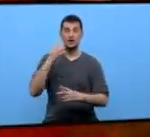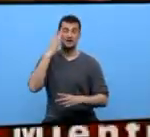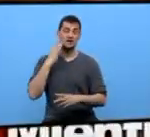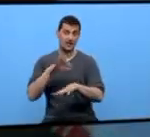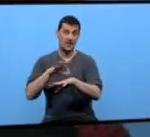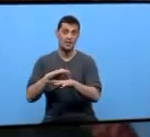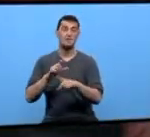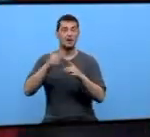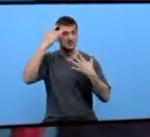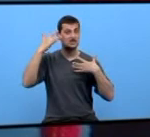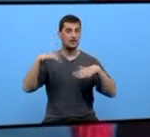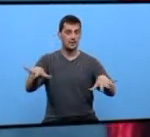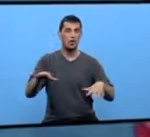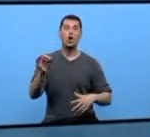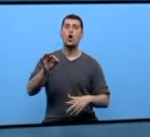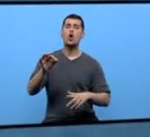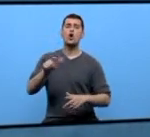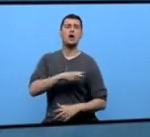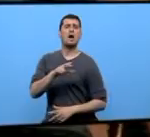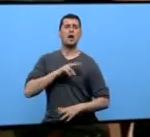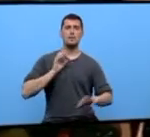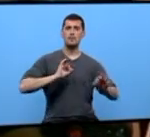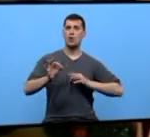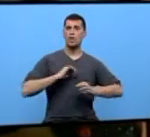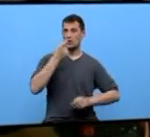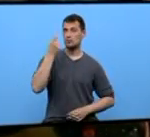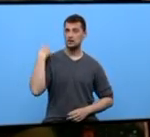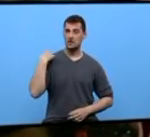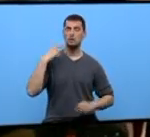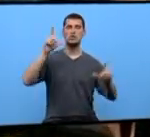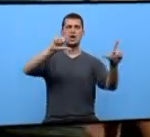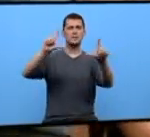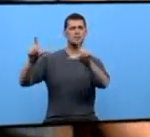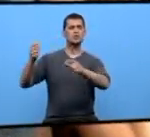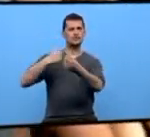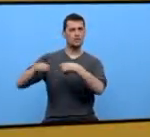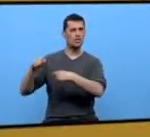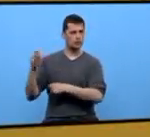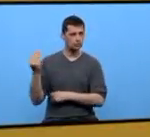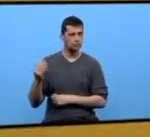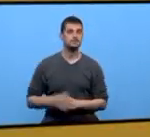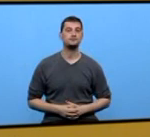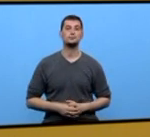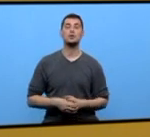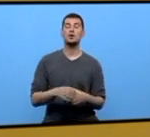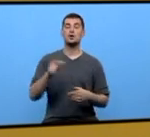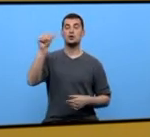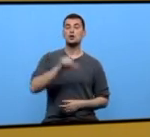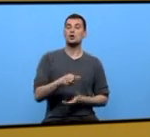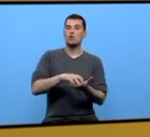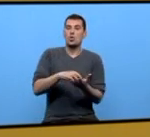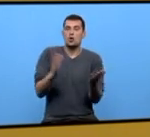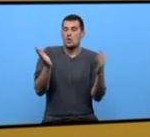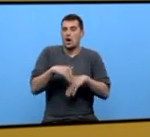de sensibilización. Ou a gala Moda do pasado ano, que foi emitida en varios canles de televisión. Sen ninguna dúbida, o